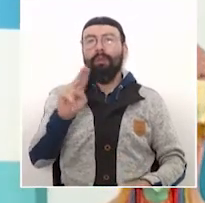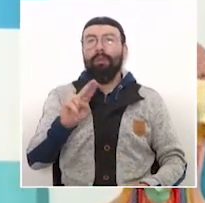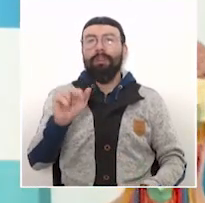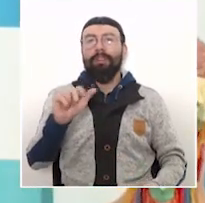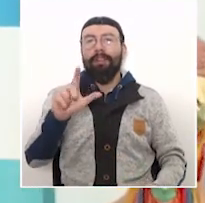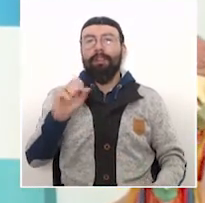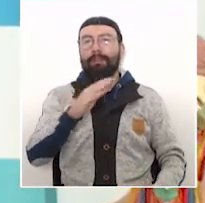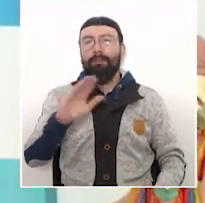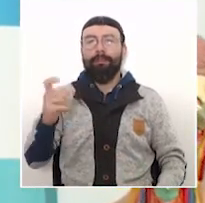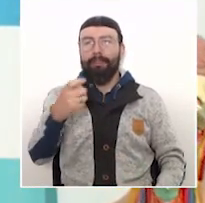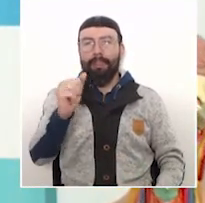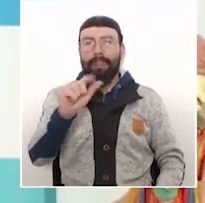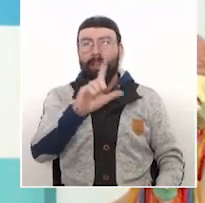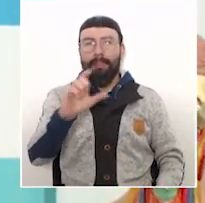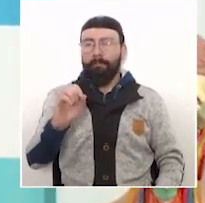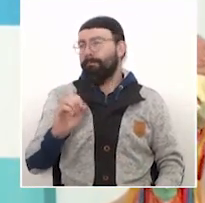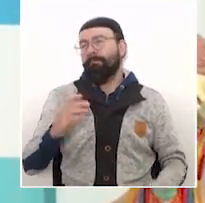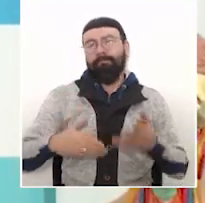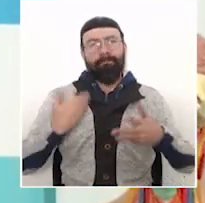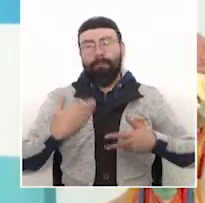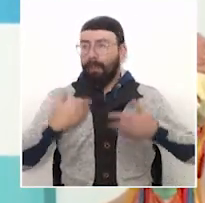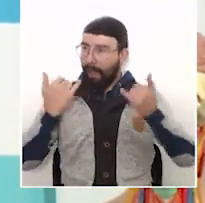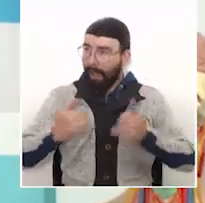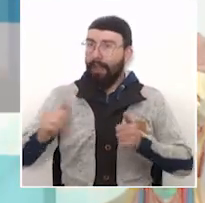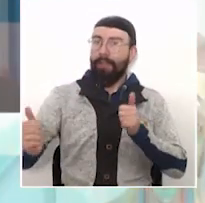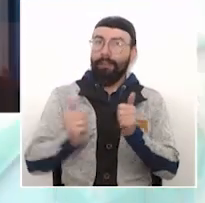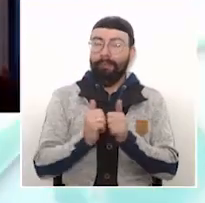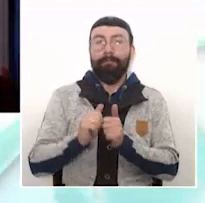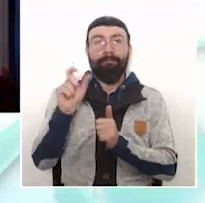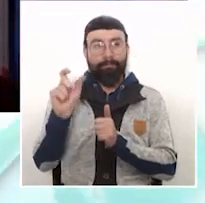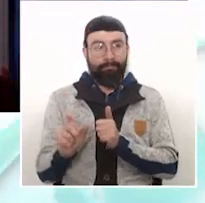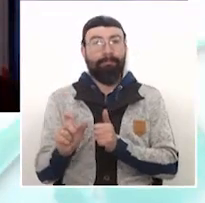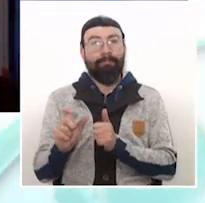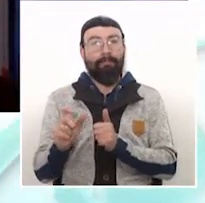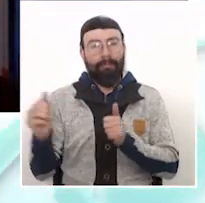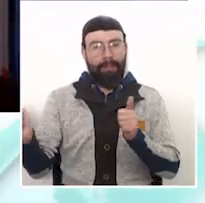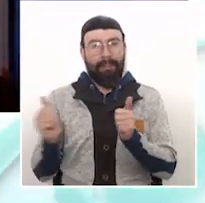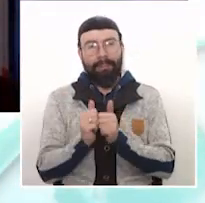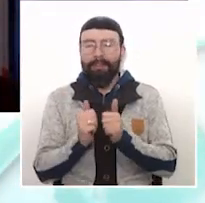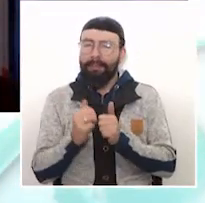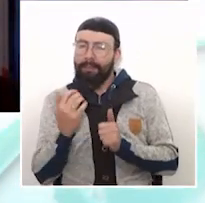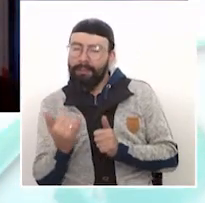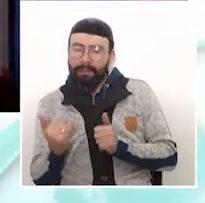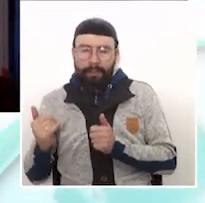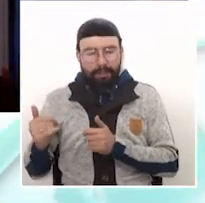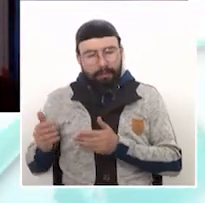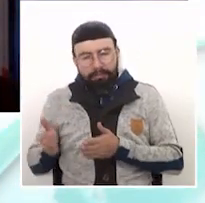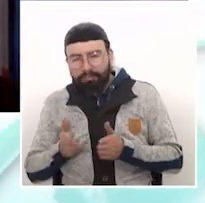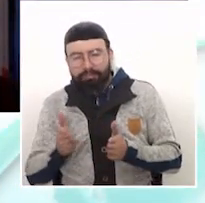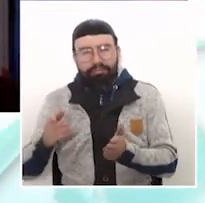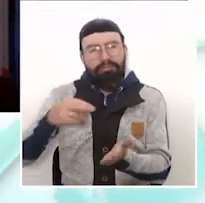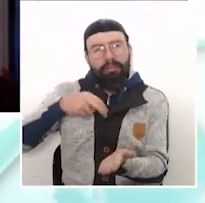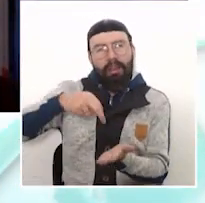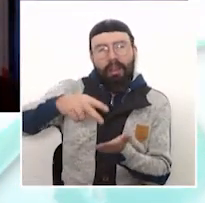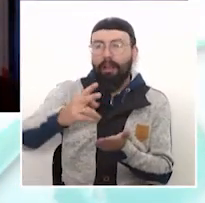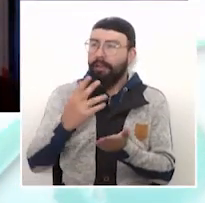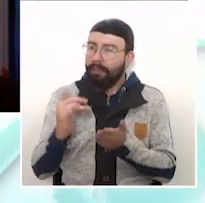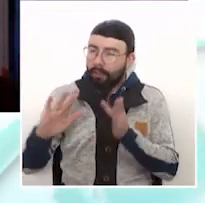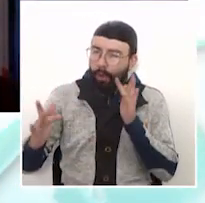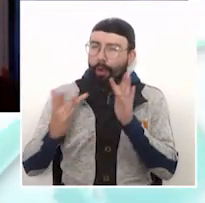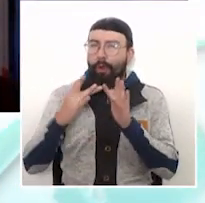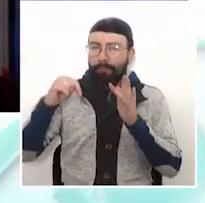que nos pueda estar acompañando hoy Gonzalo Gallo en este caminar y en esta conexión hoy, en Conexión